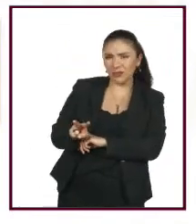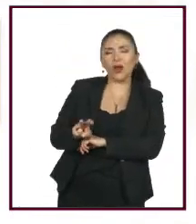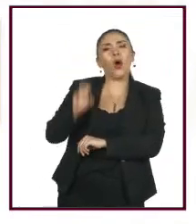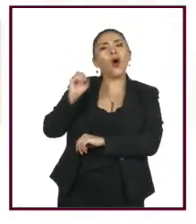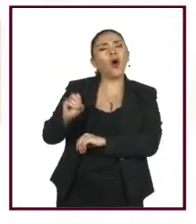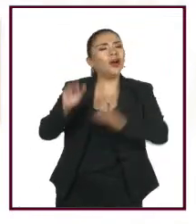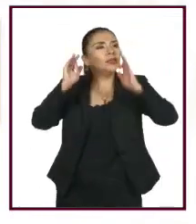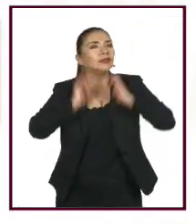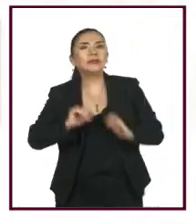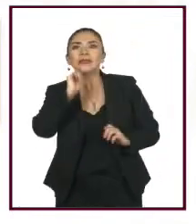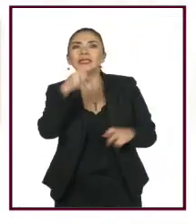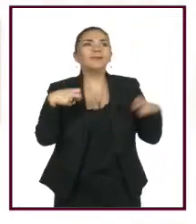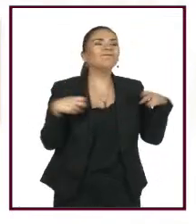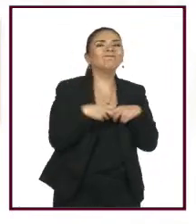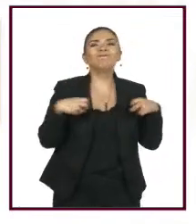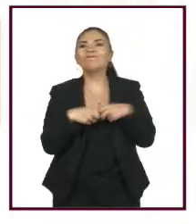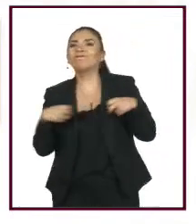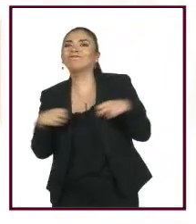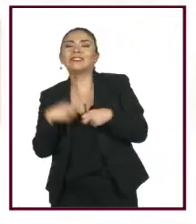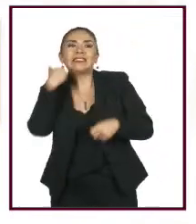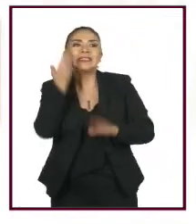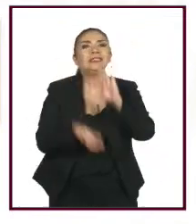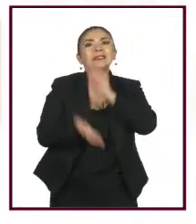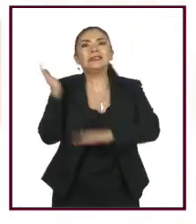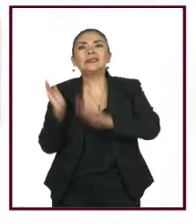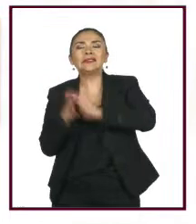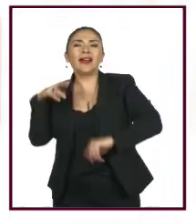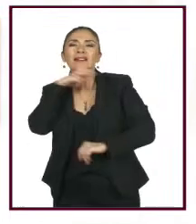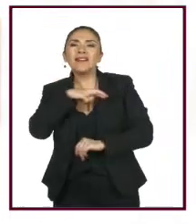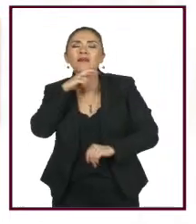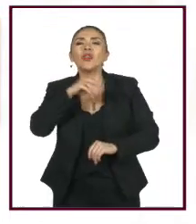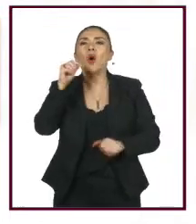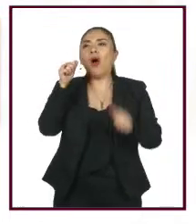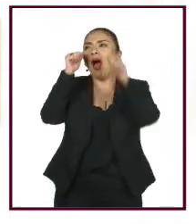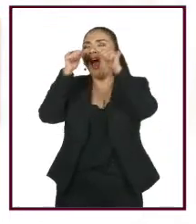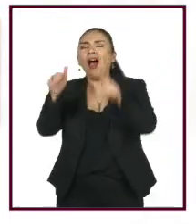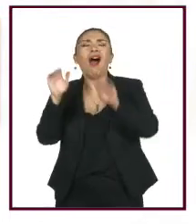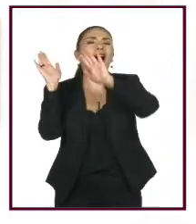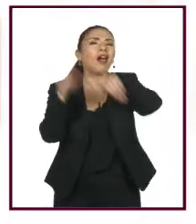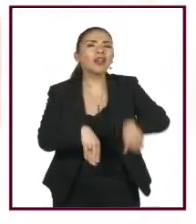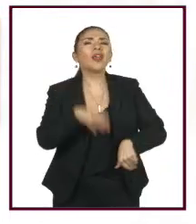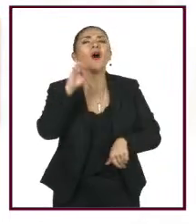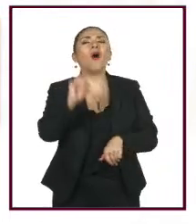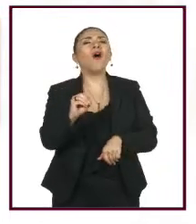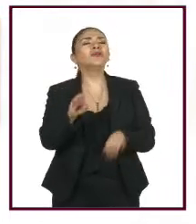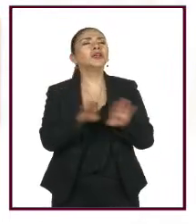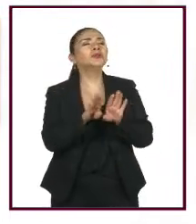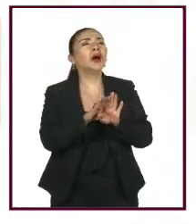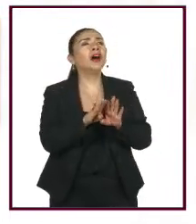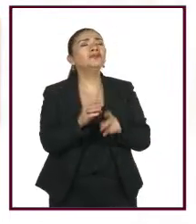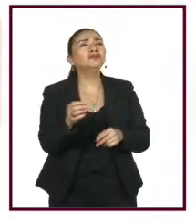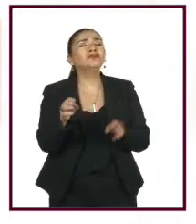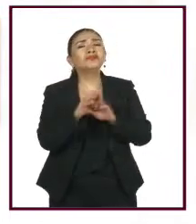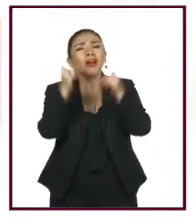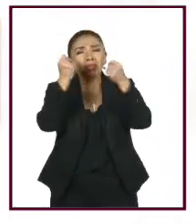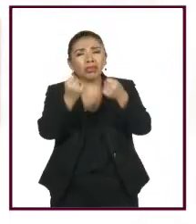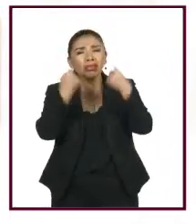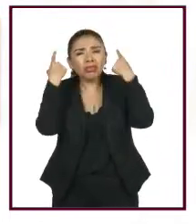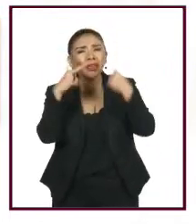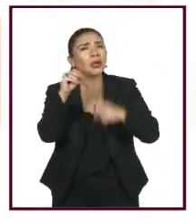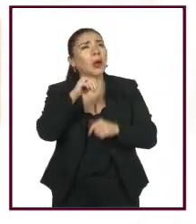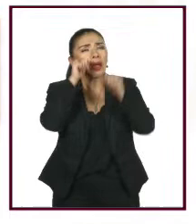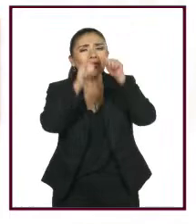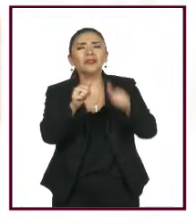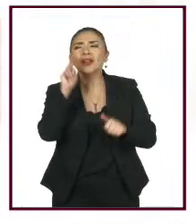más intranquilos, inquietos, desesperados, más distraídos, ausentes. Se les puede ver